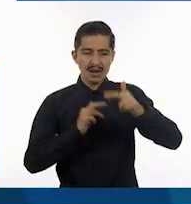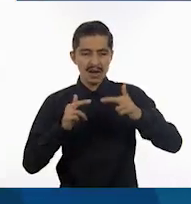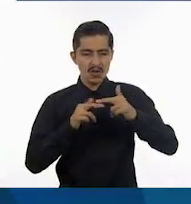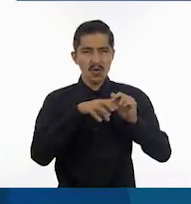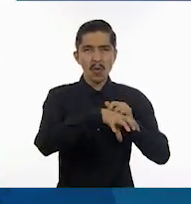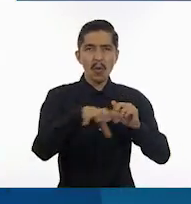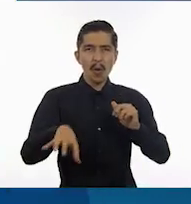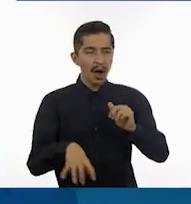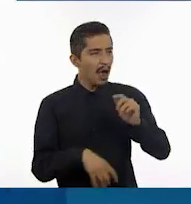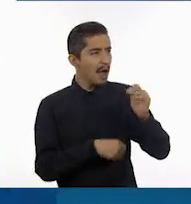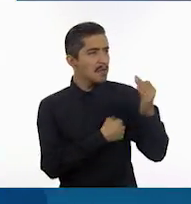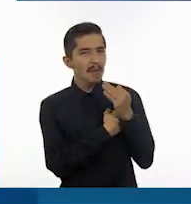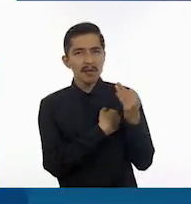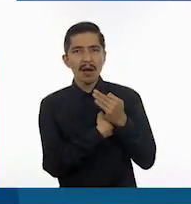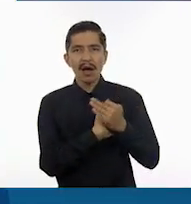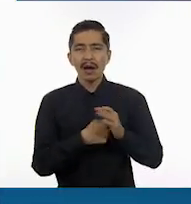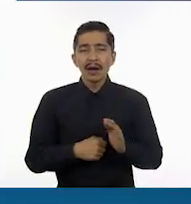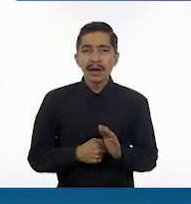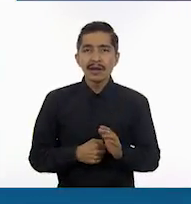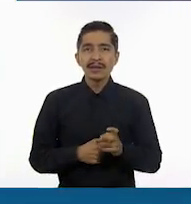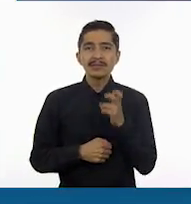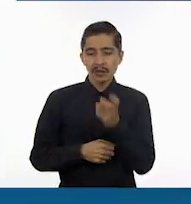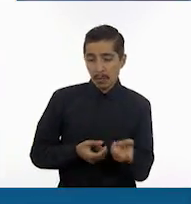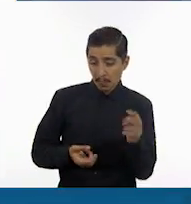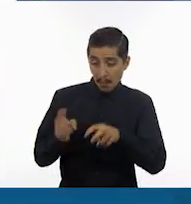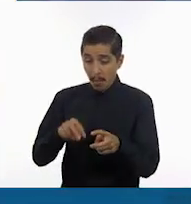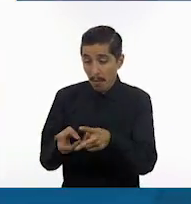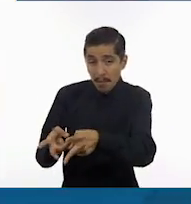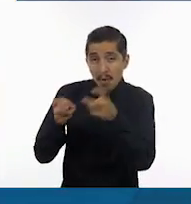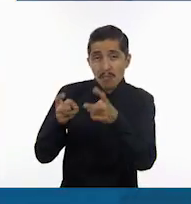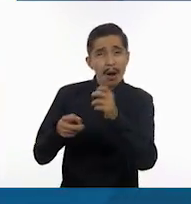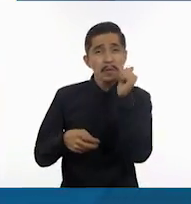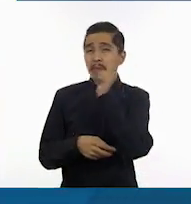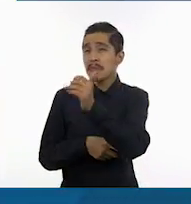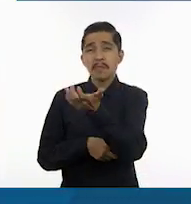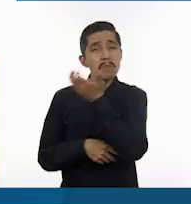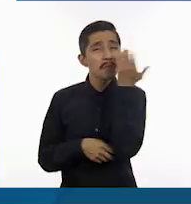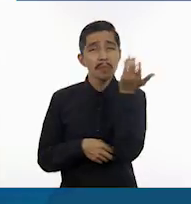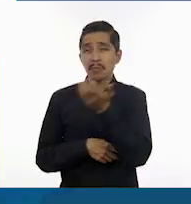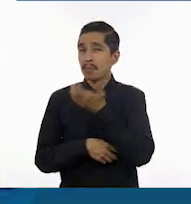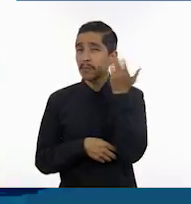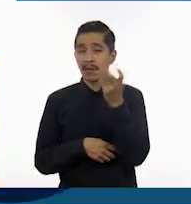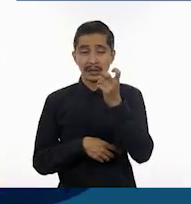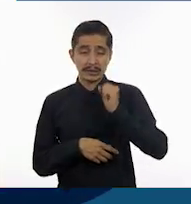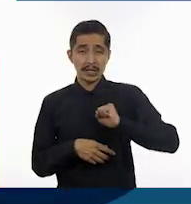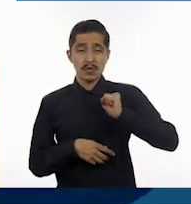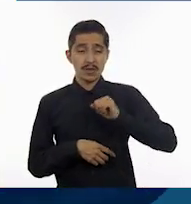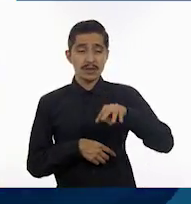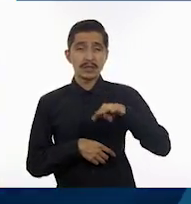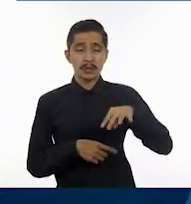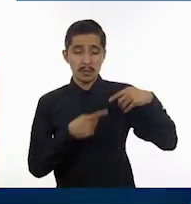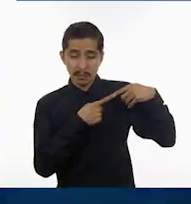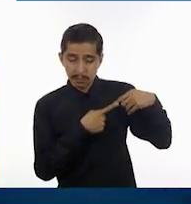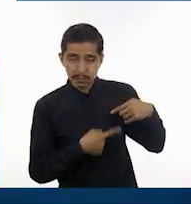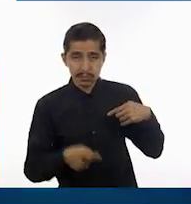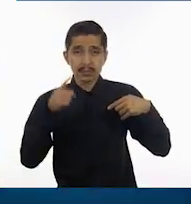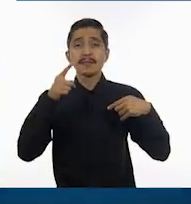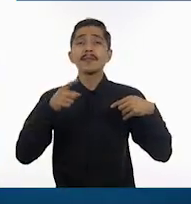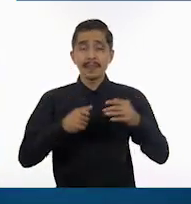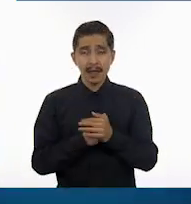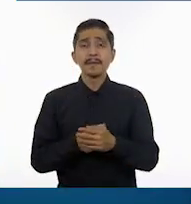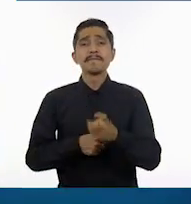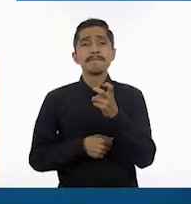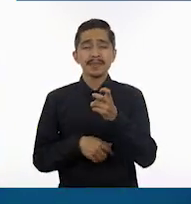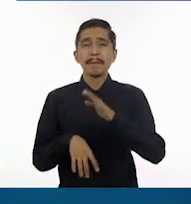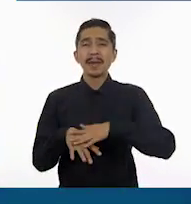regiones. Los asaltos en los caminos fueron algo cotidiano durante gran parte del siglo XIX, lo cual causó